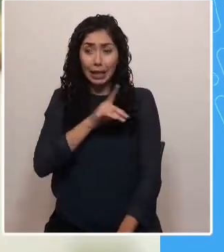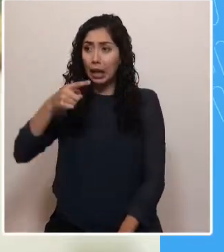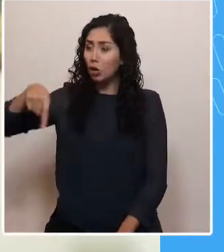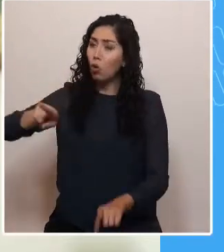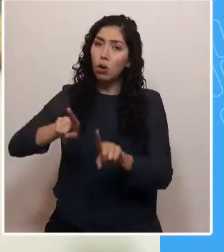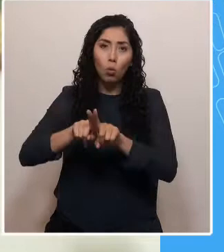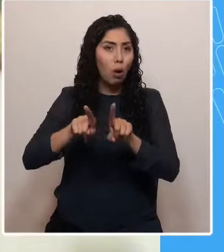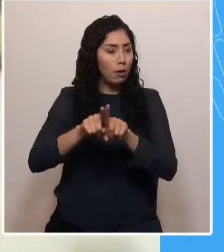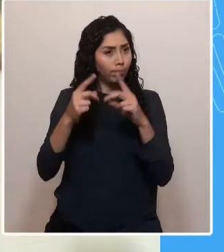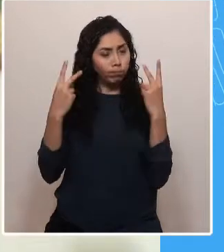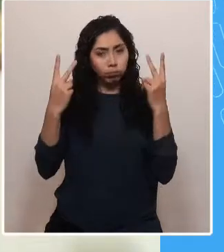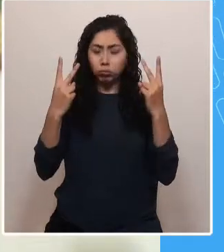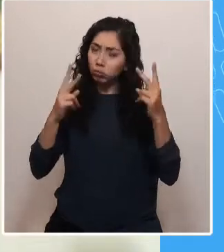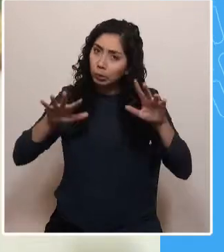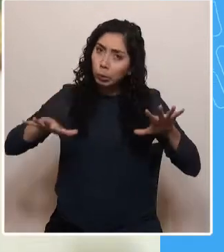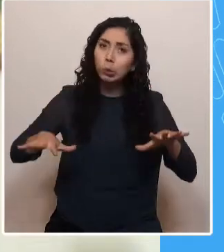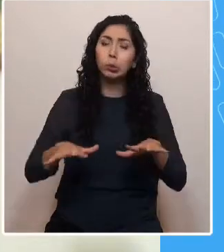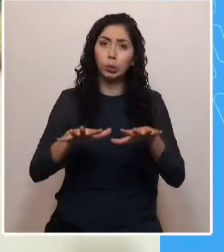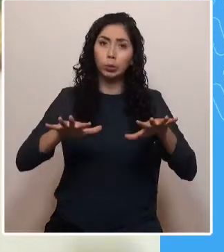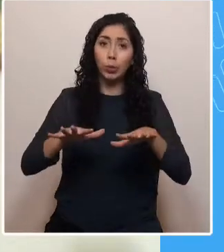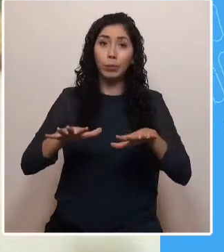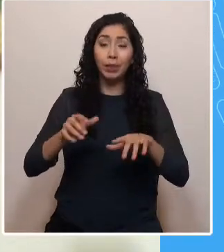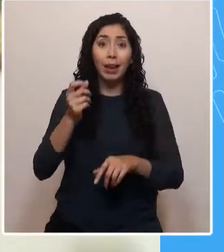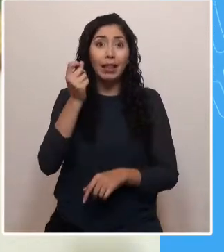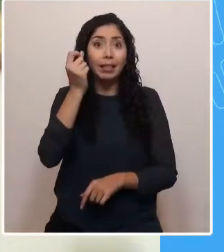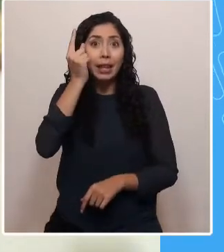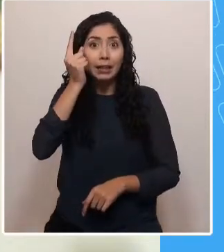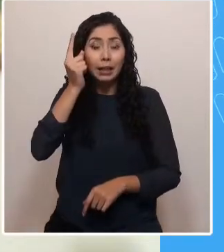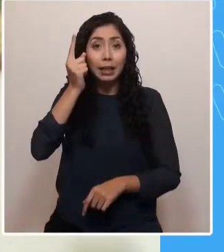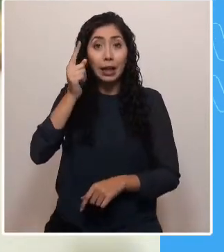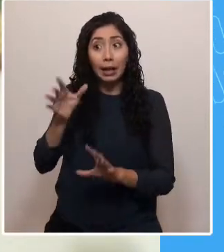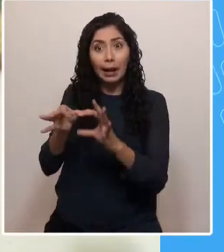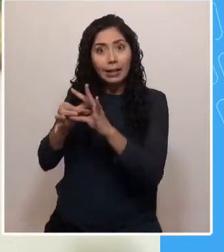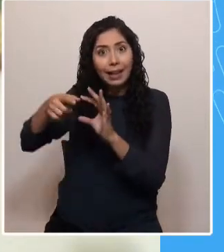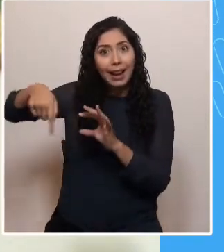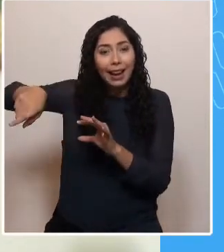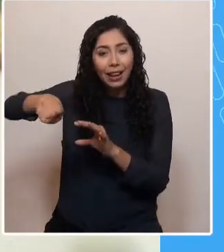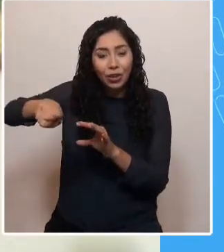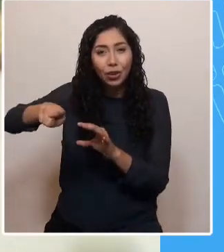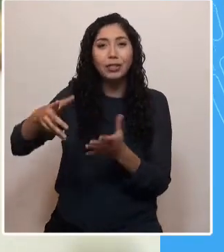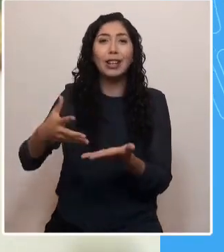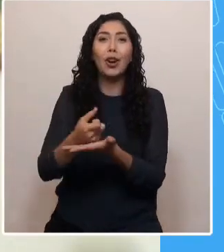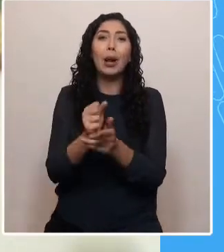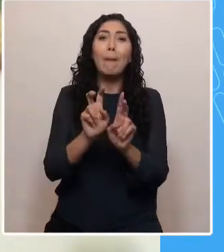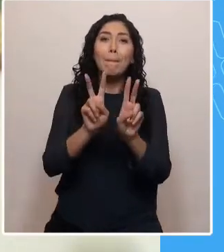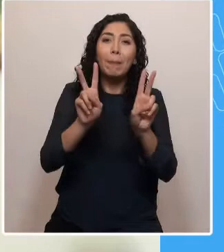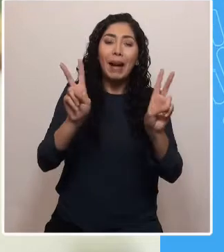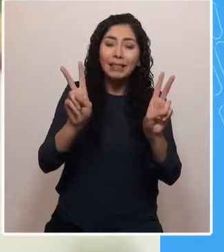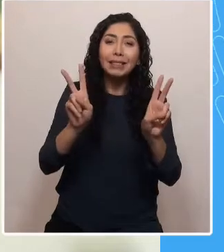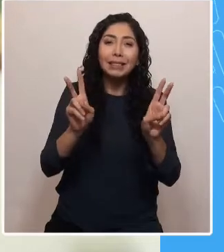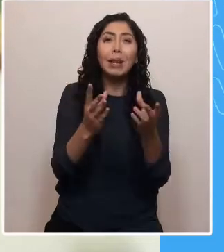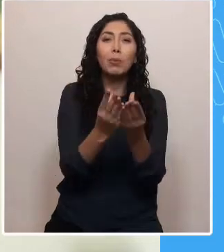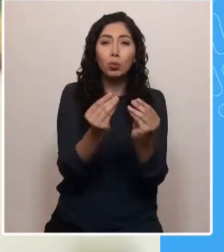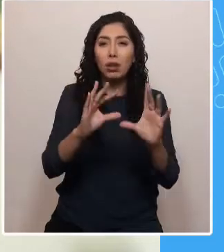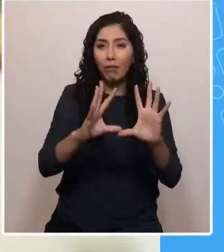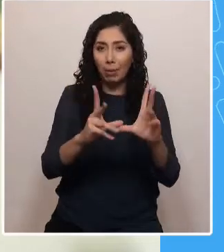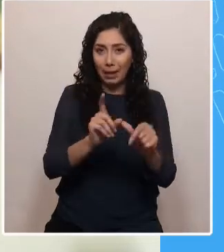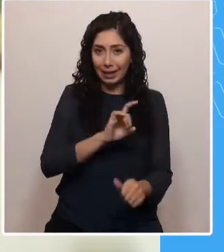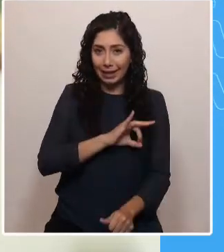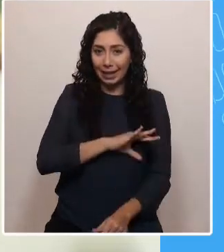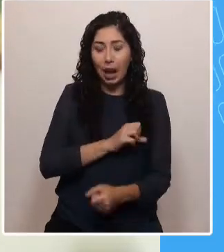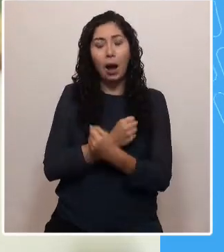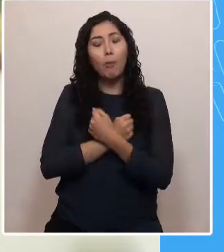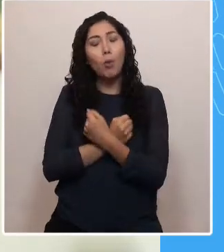brazos, porque entienden que en esos brazos se sostienen la tranquilidad y la paz de tantas familias chilenas. Amor profundo